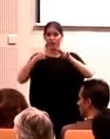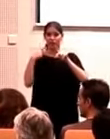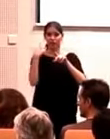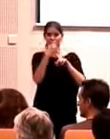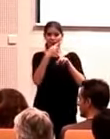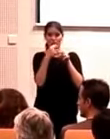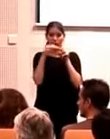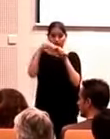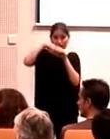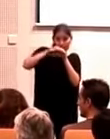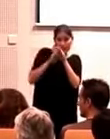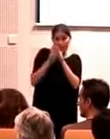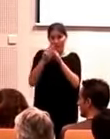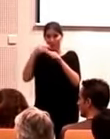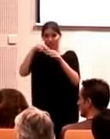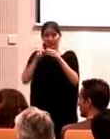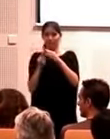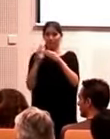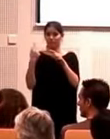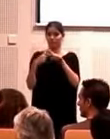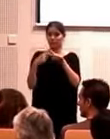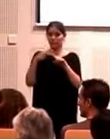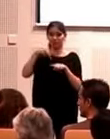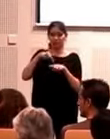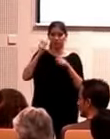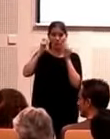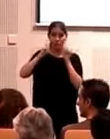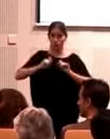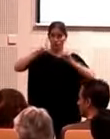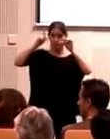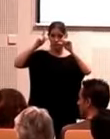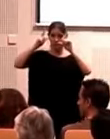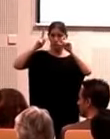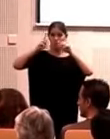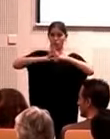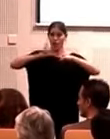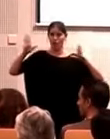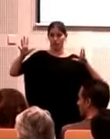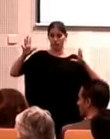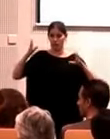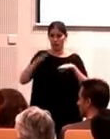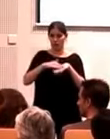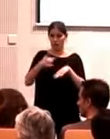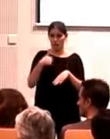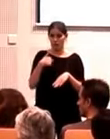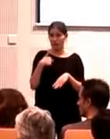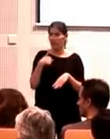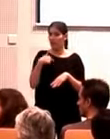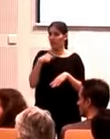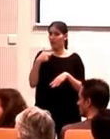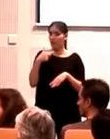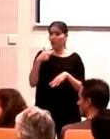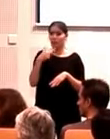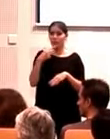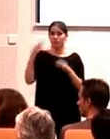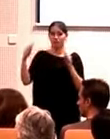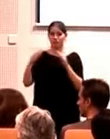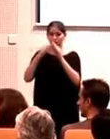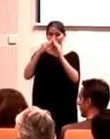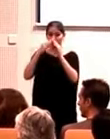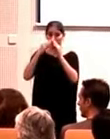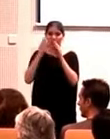y recovecos. Para mí esto fue un descubrimiento increíble. Para mí el beso era un mal menor que hay que pasar para llegar